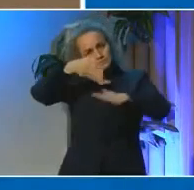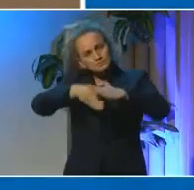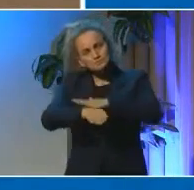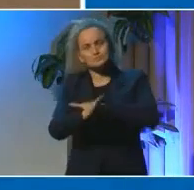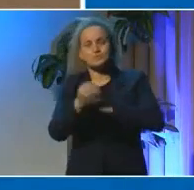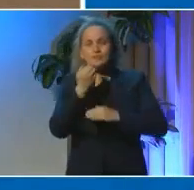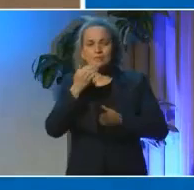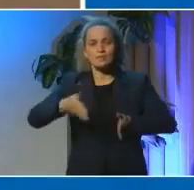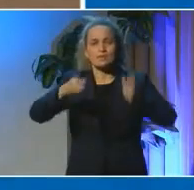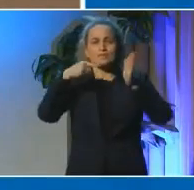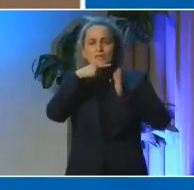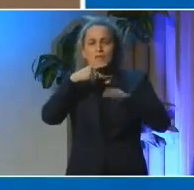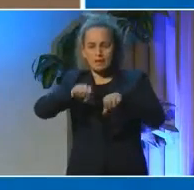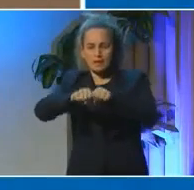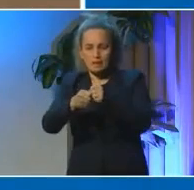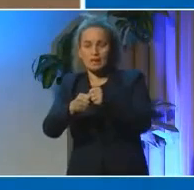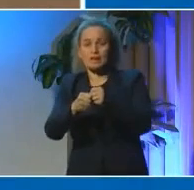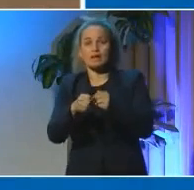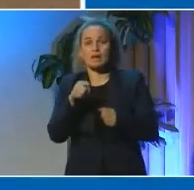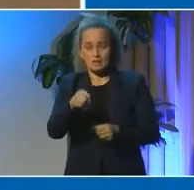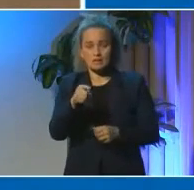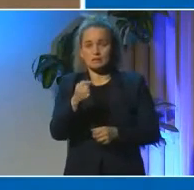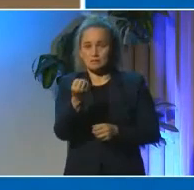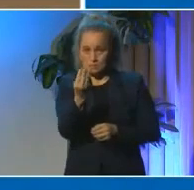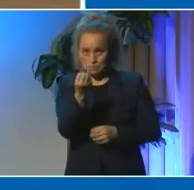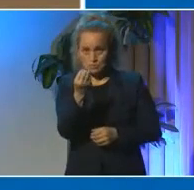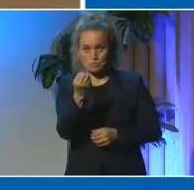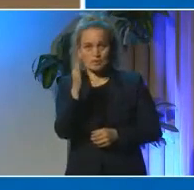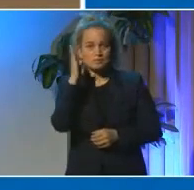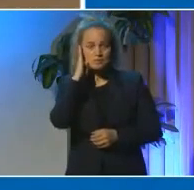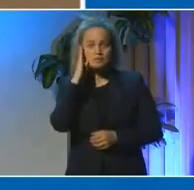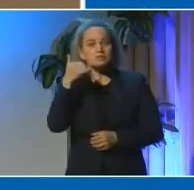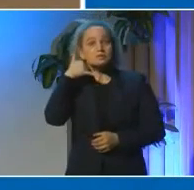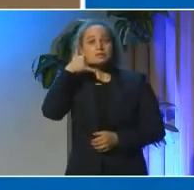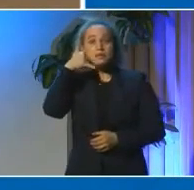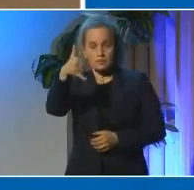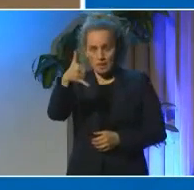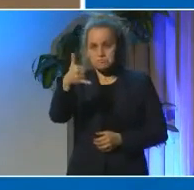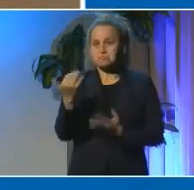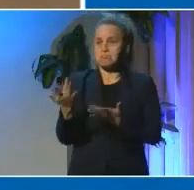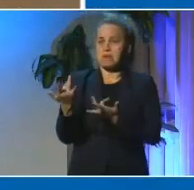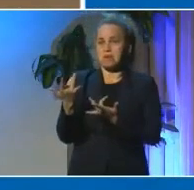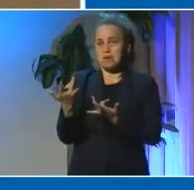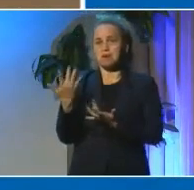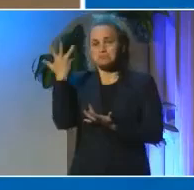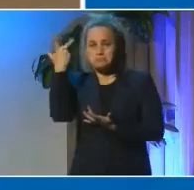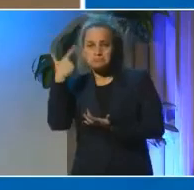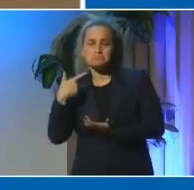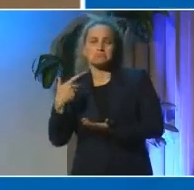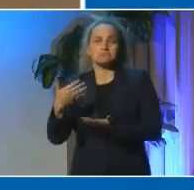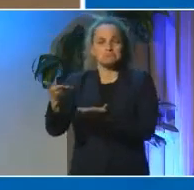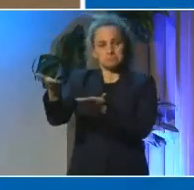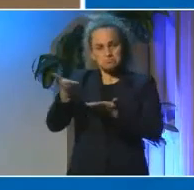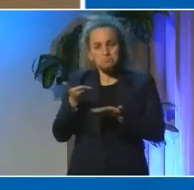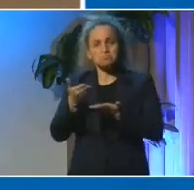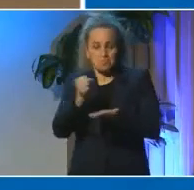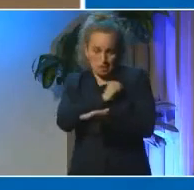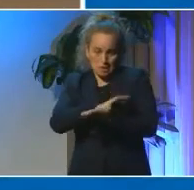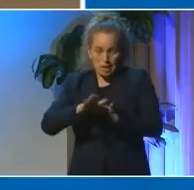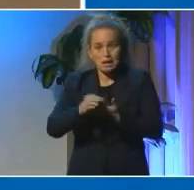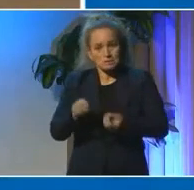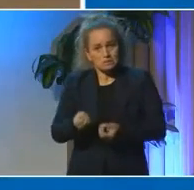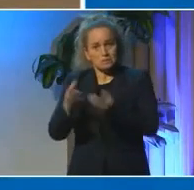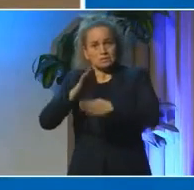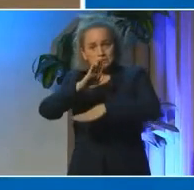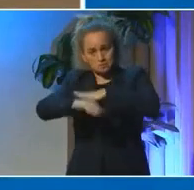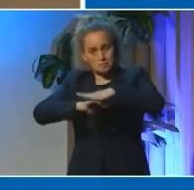averiada salió un número llamaron y a los pocos días vinieron y recog Dion la nevera completamente gratis porque